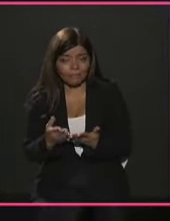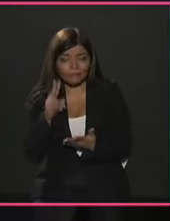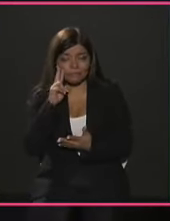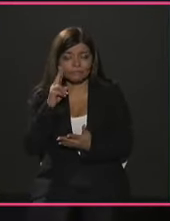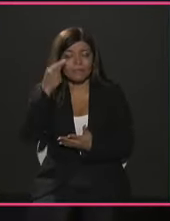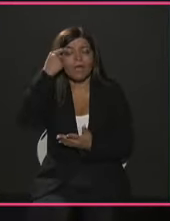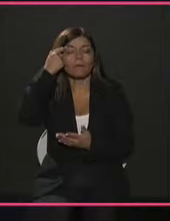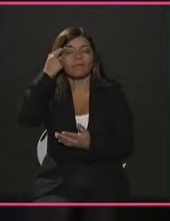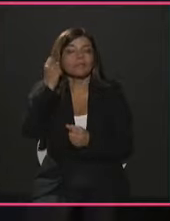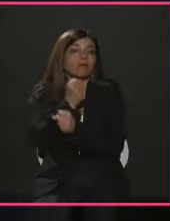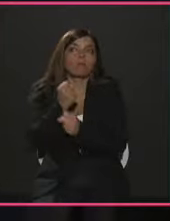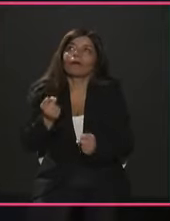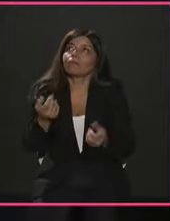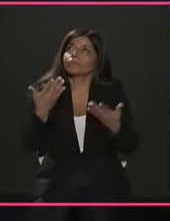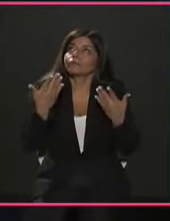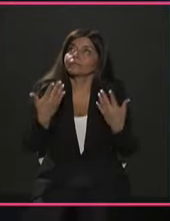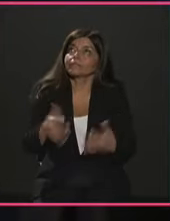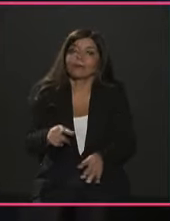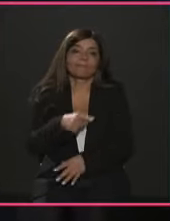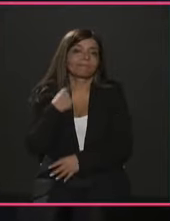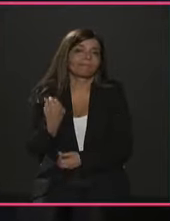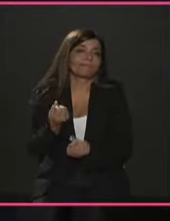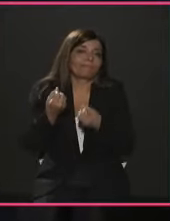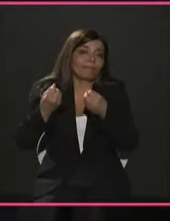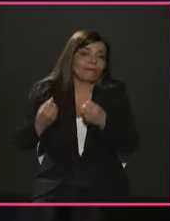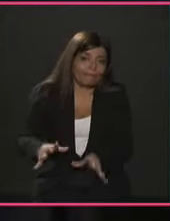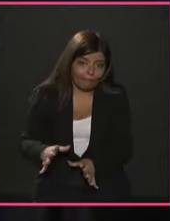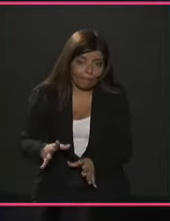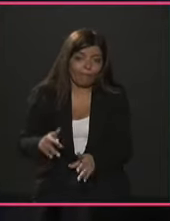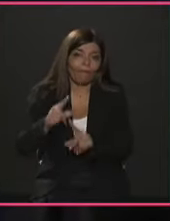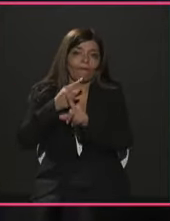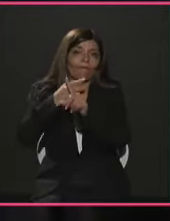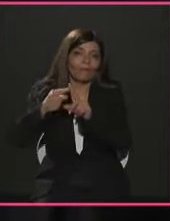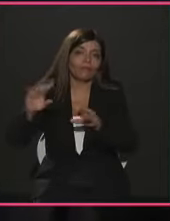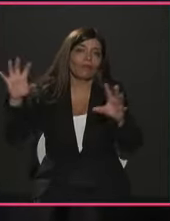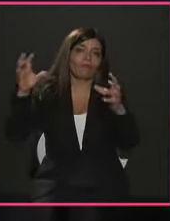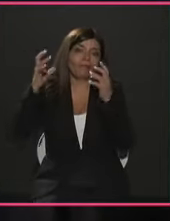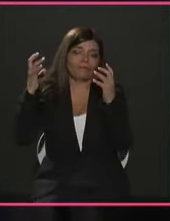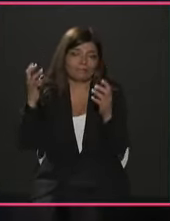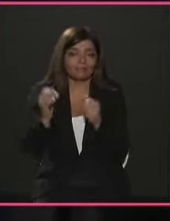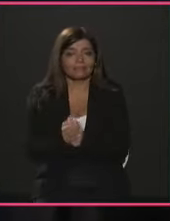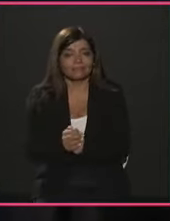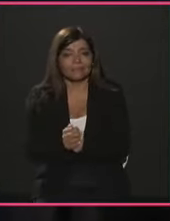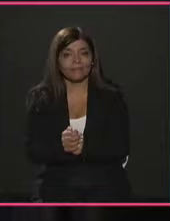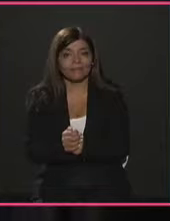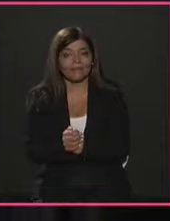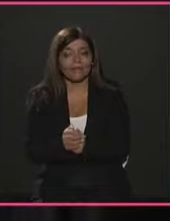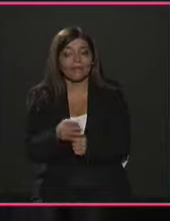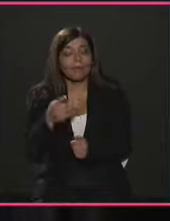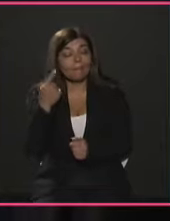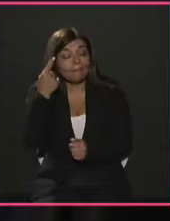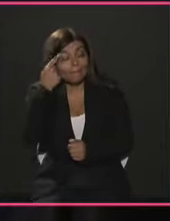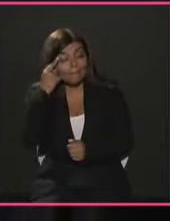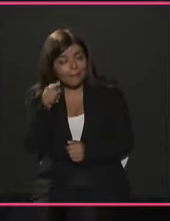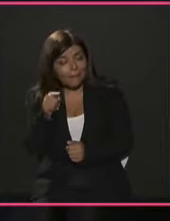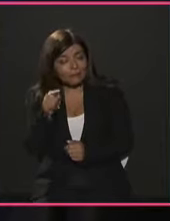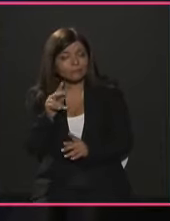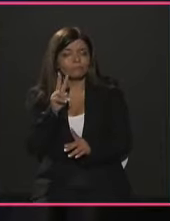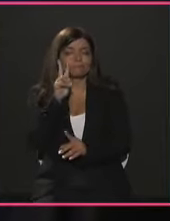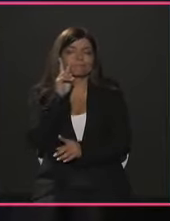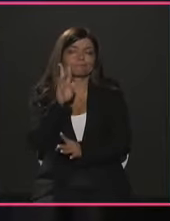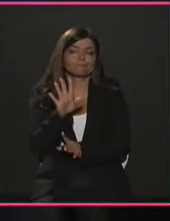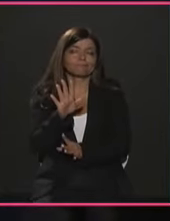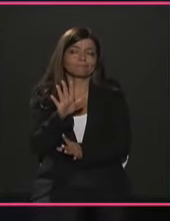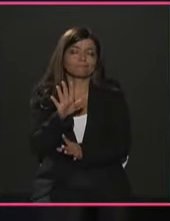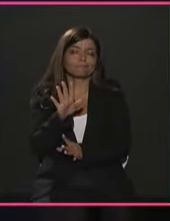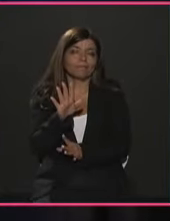piensan que no podemos hacer nada para resolver el problema pero esto saca saca la